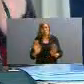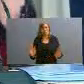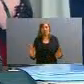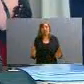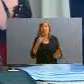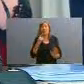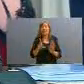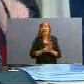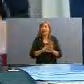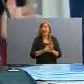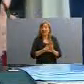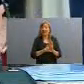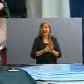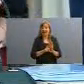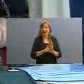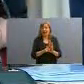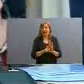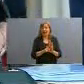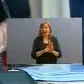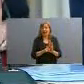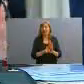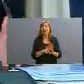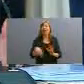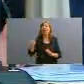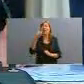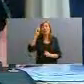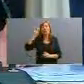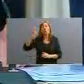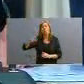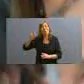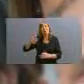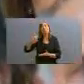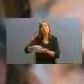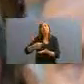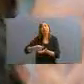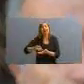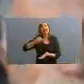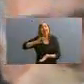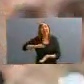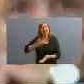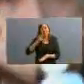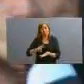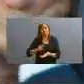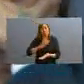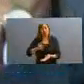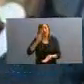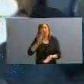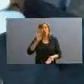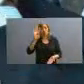ley para que los jueces paguen ganancias ya fue sancionada. Es la